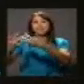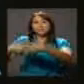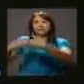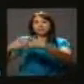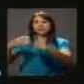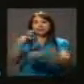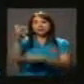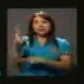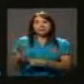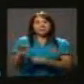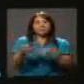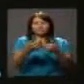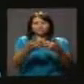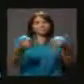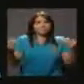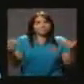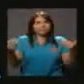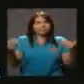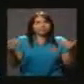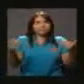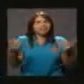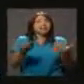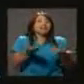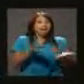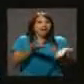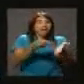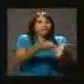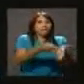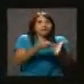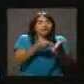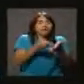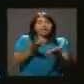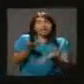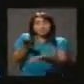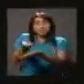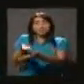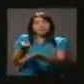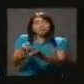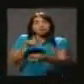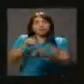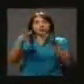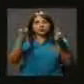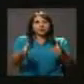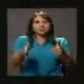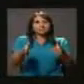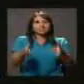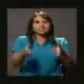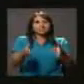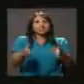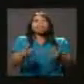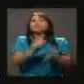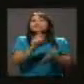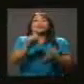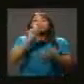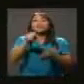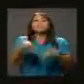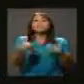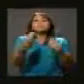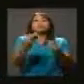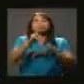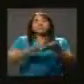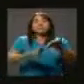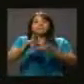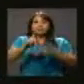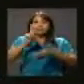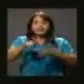Finalmente la oferta y la demanda de profesionales, quien la impone, no deben ser las universidades, es el mercado laboral. Entonces